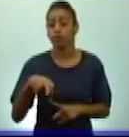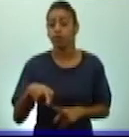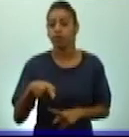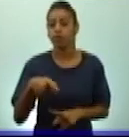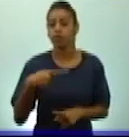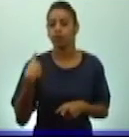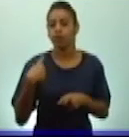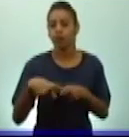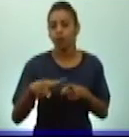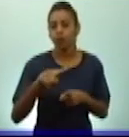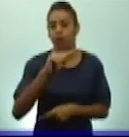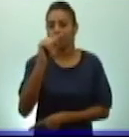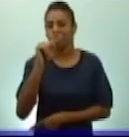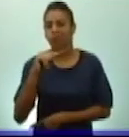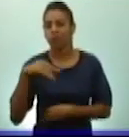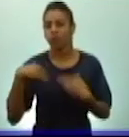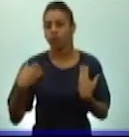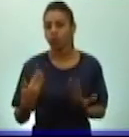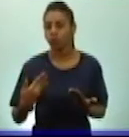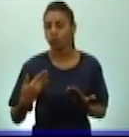la próxima actividad.